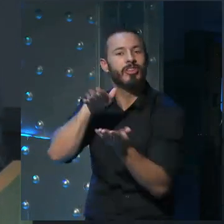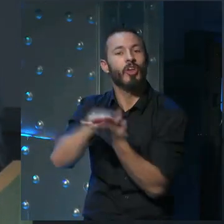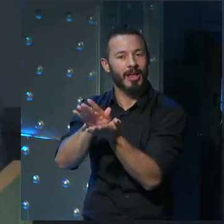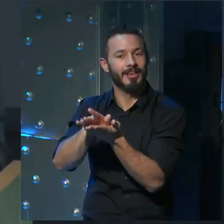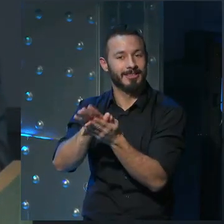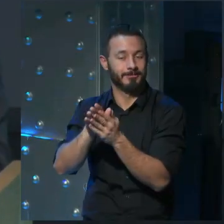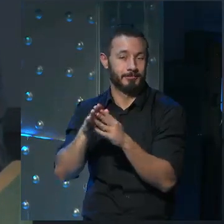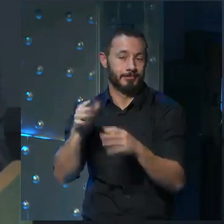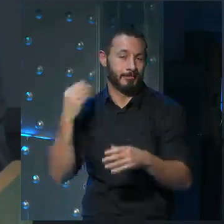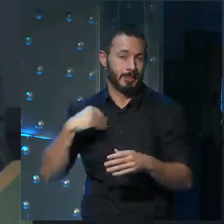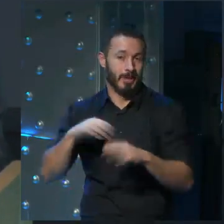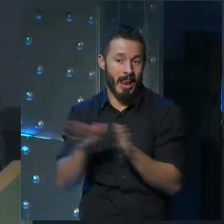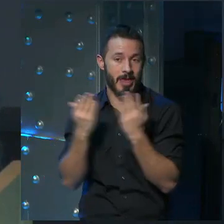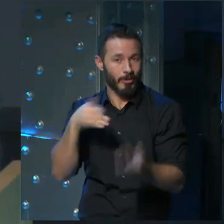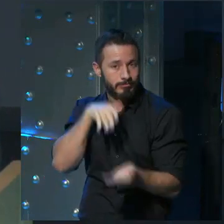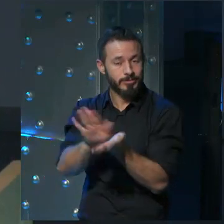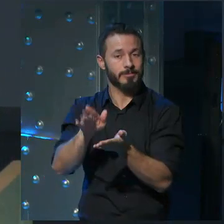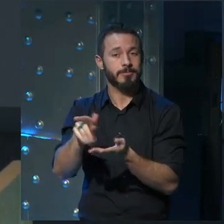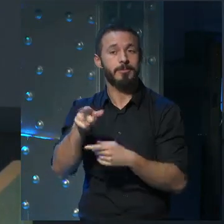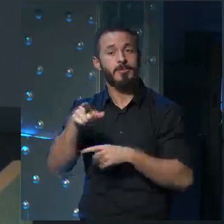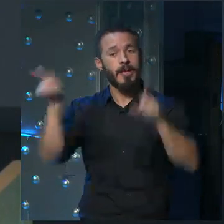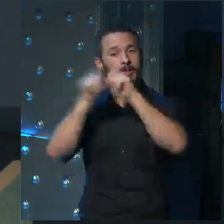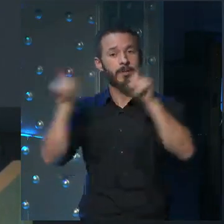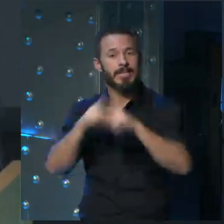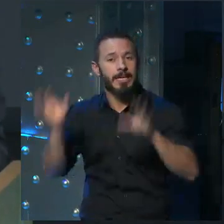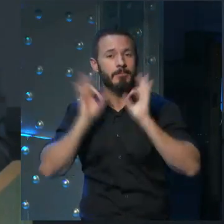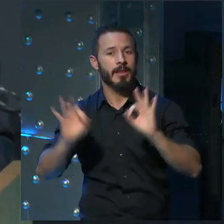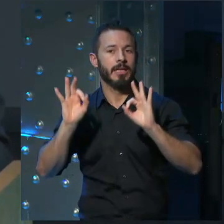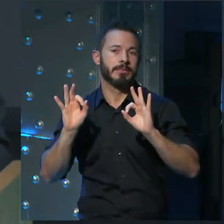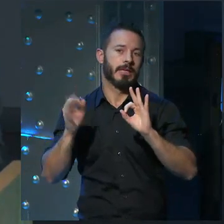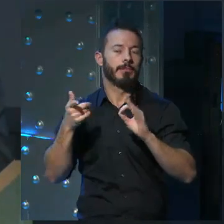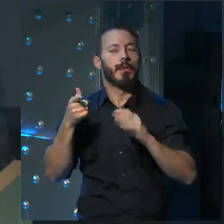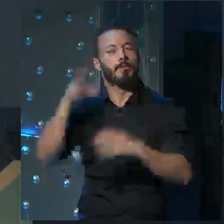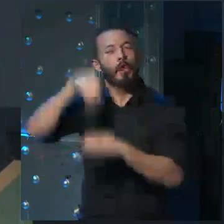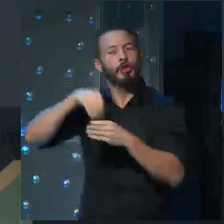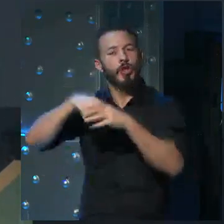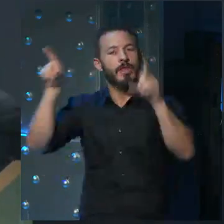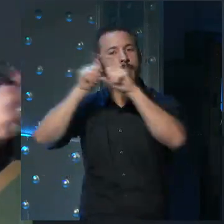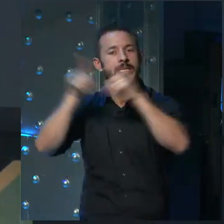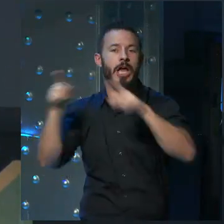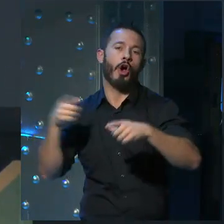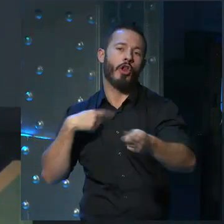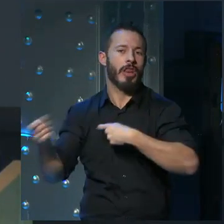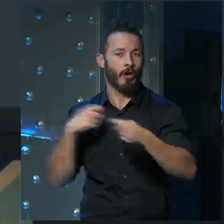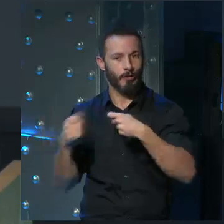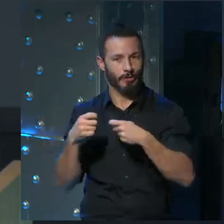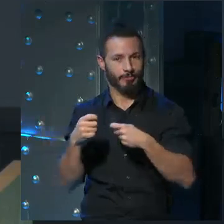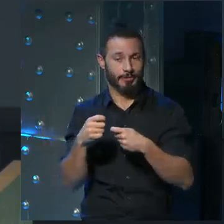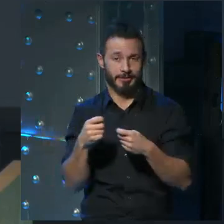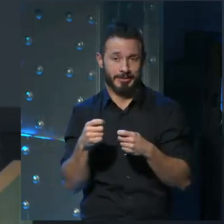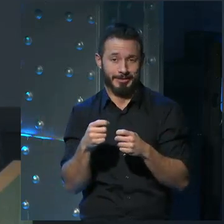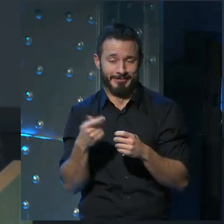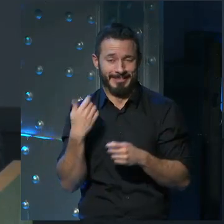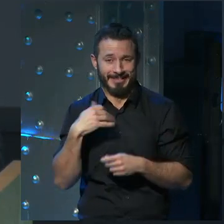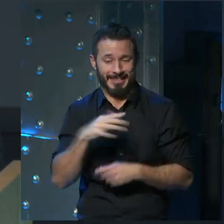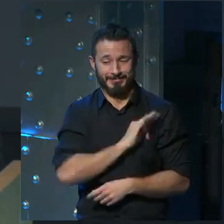publicado este libro. Es una empresa especializada en editar contenidos de empresa y negocio y, sin más preámbulos, tiene la palabra